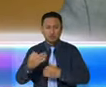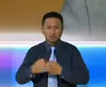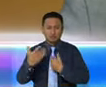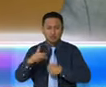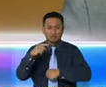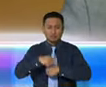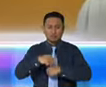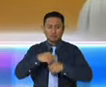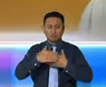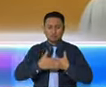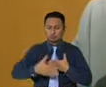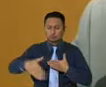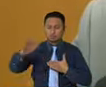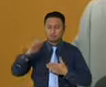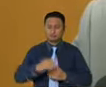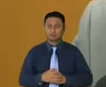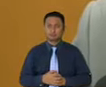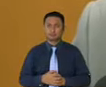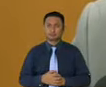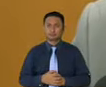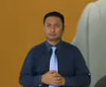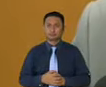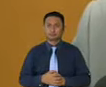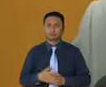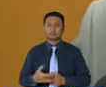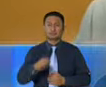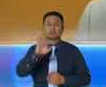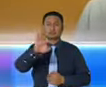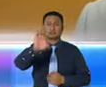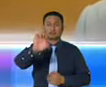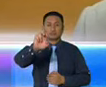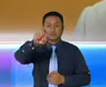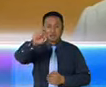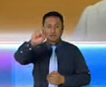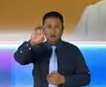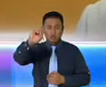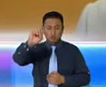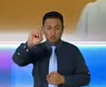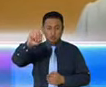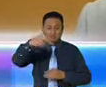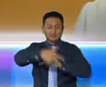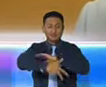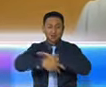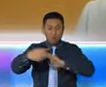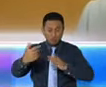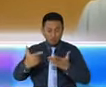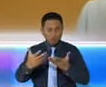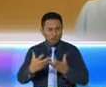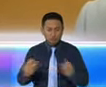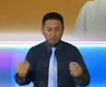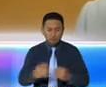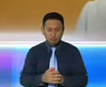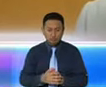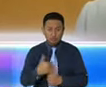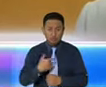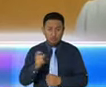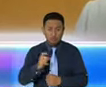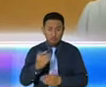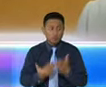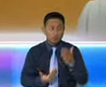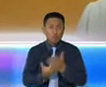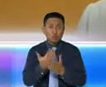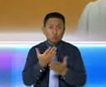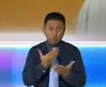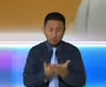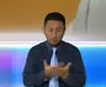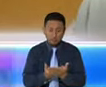un tiempo increíble. Casos como el de Texaco y Chevron sean resueltos porque no hace falta un instrumento nuevo.